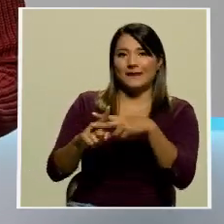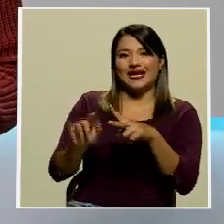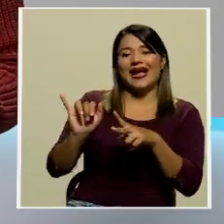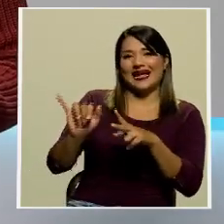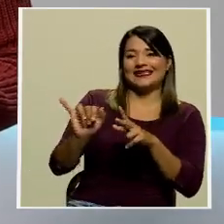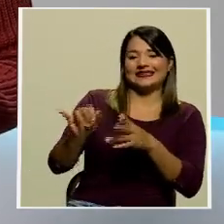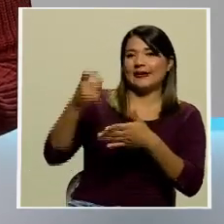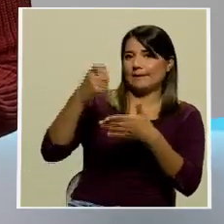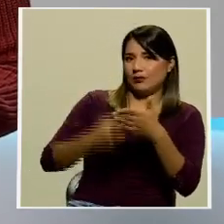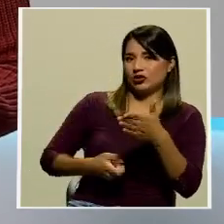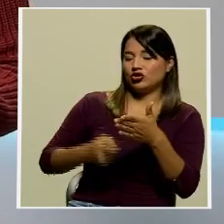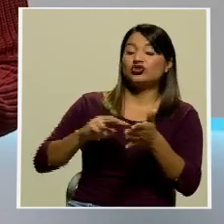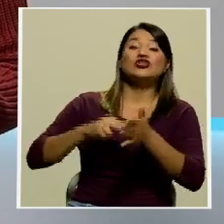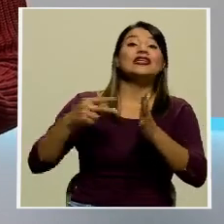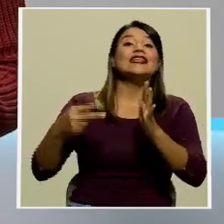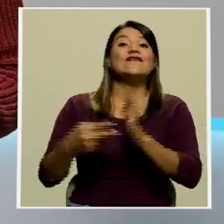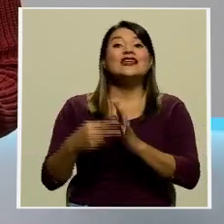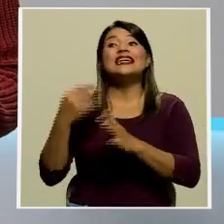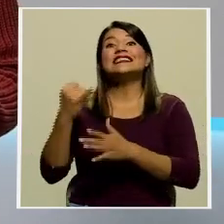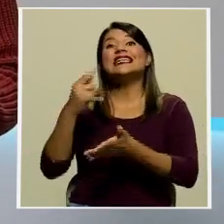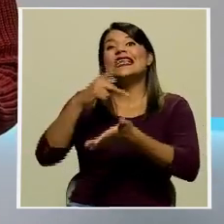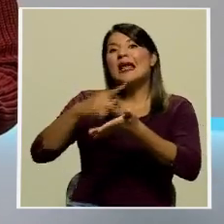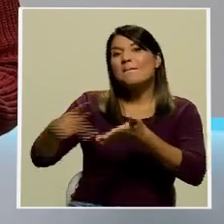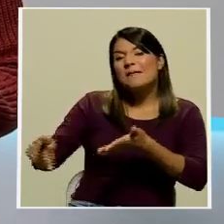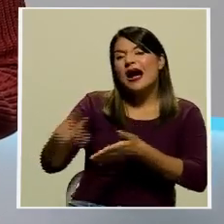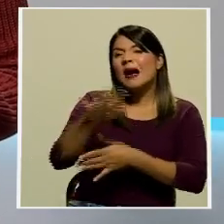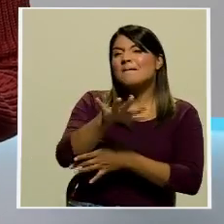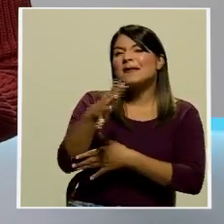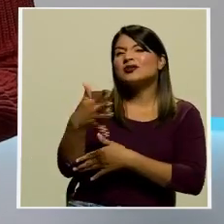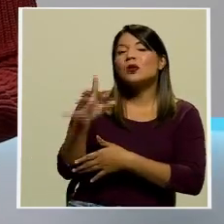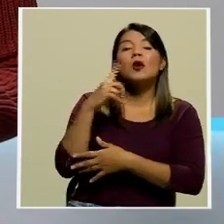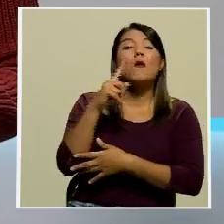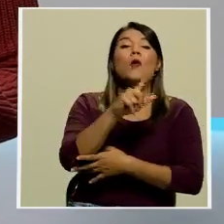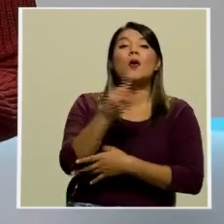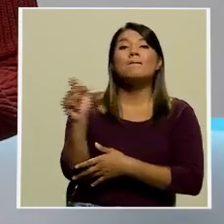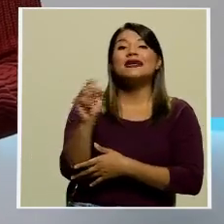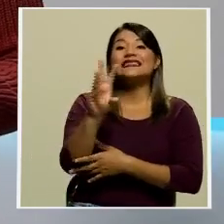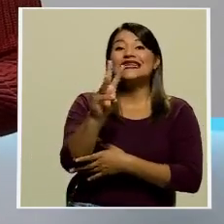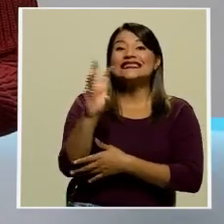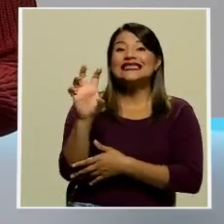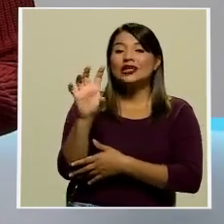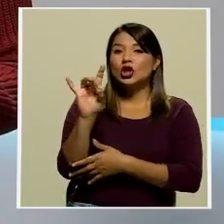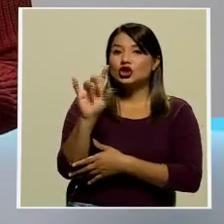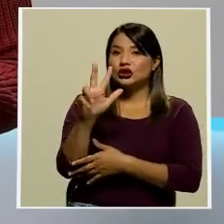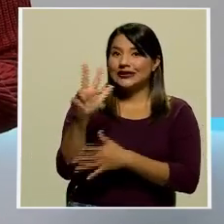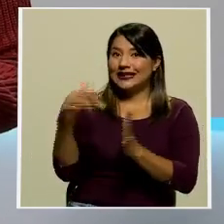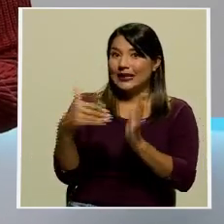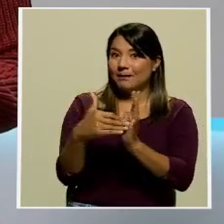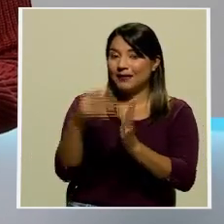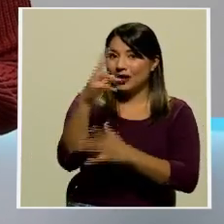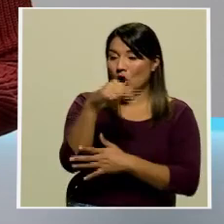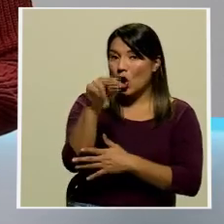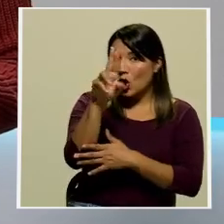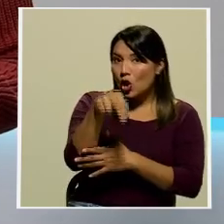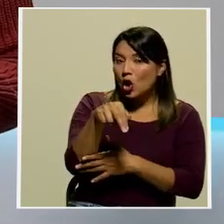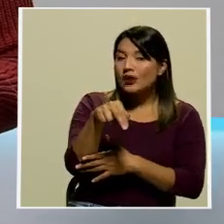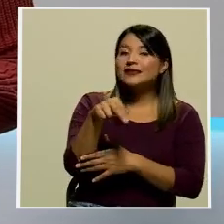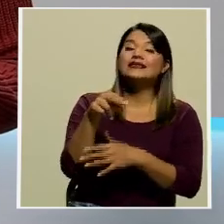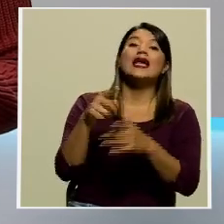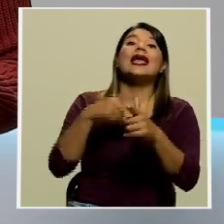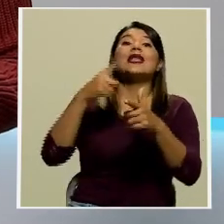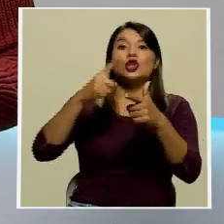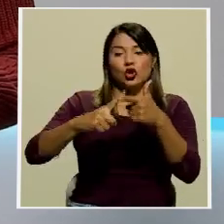que las personas que ganen en promedio al mes unos 683.000 colones estarían recibiendo